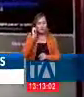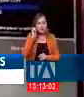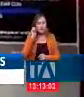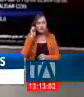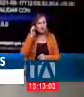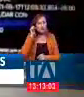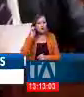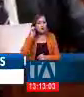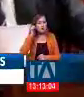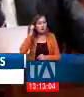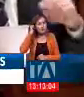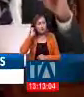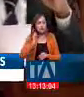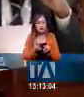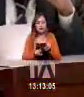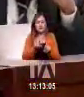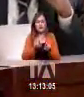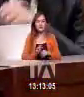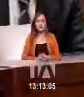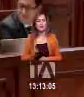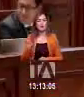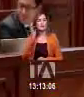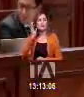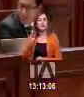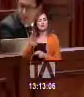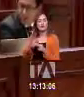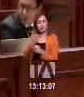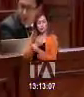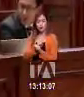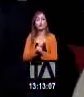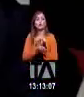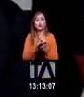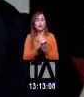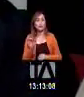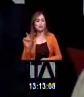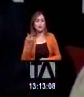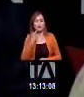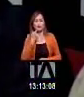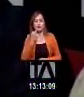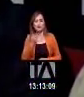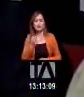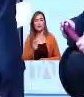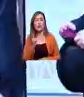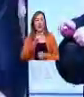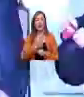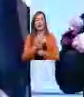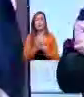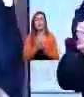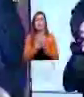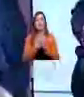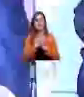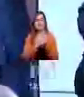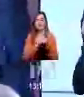el expediente penal. Con esta hipótesis, Priscila Schettini, esposa del ex defensor del pueblo Freddy Carrión, asegura que la boleta de prisión preventiva